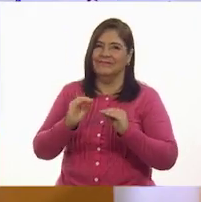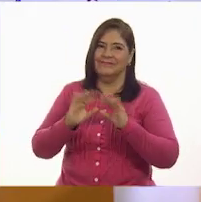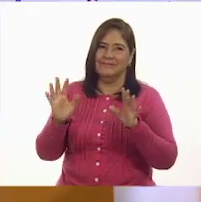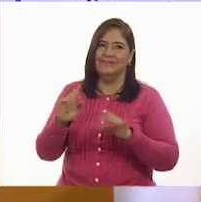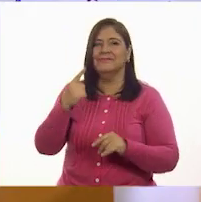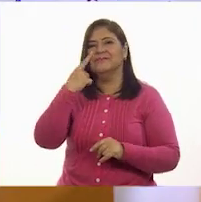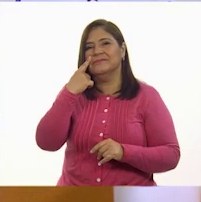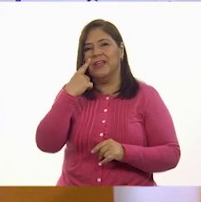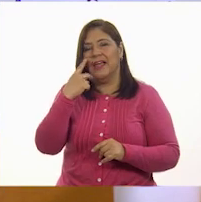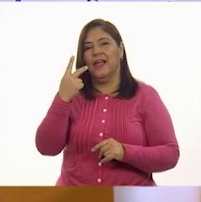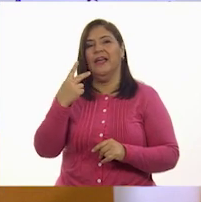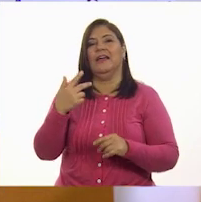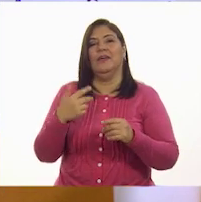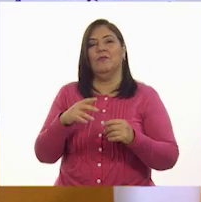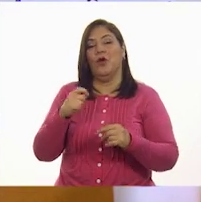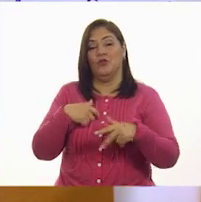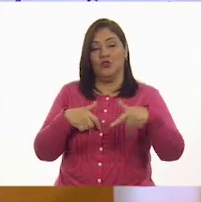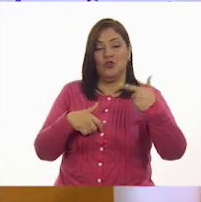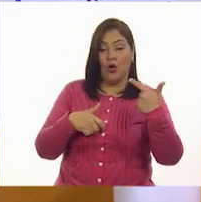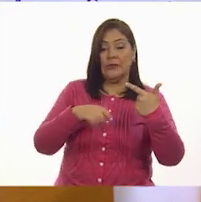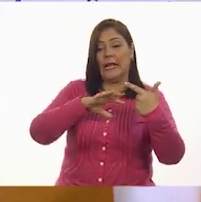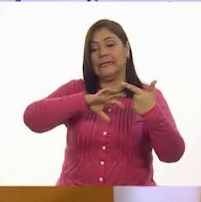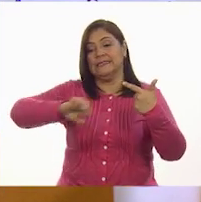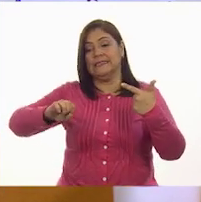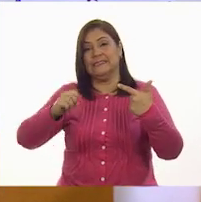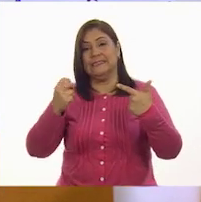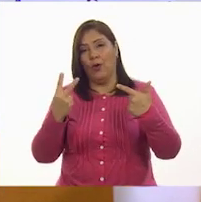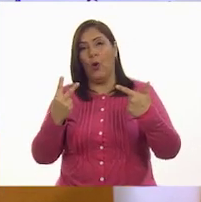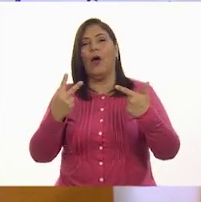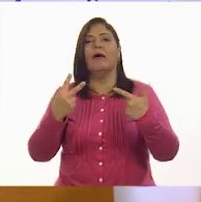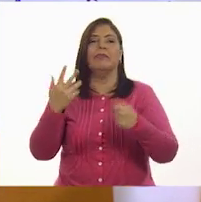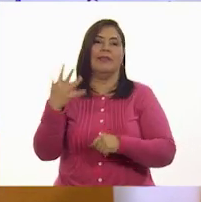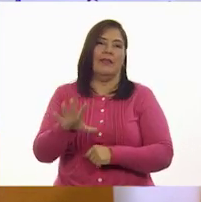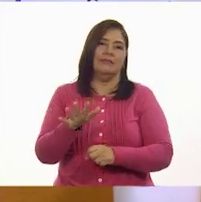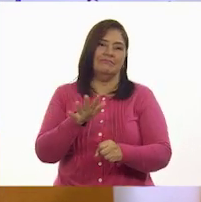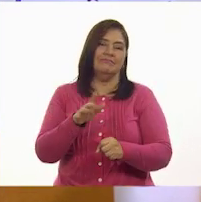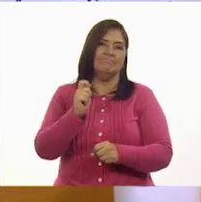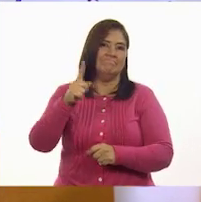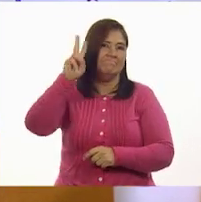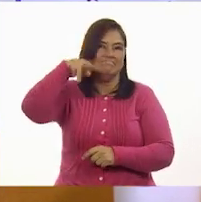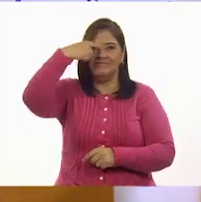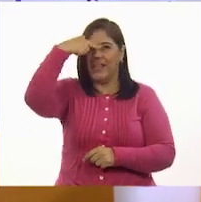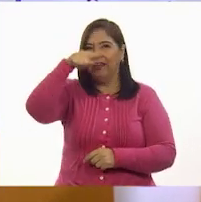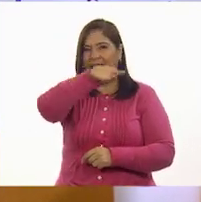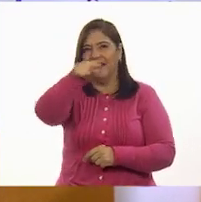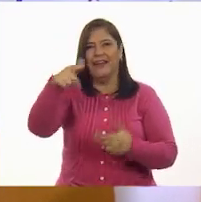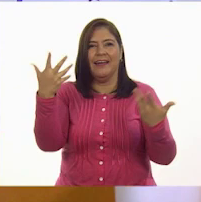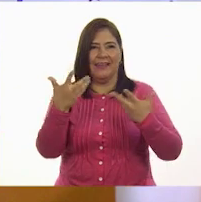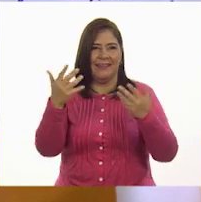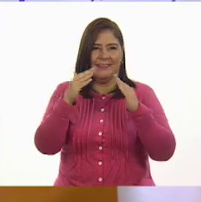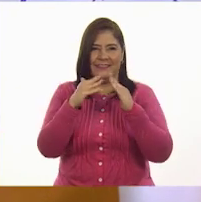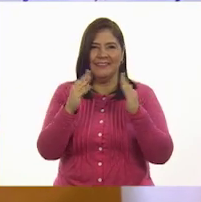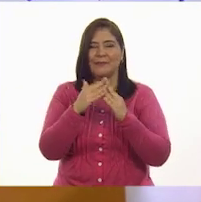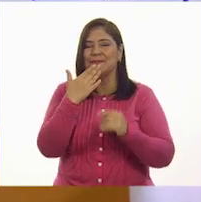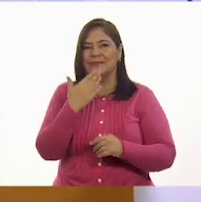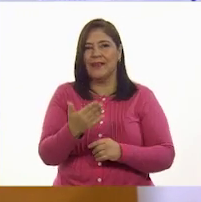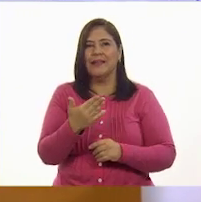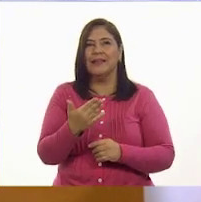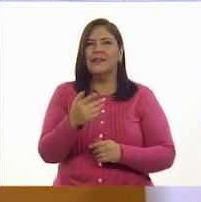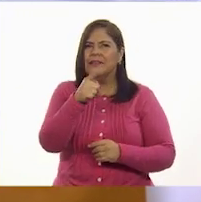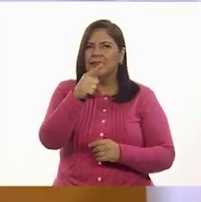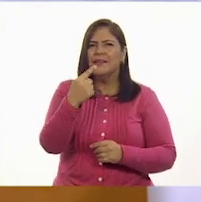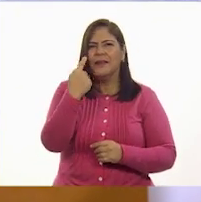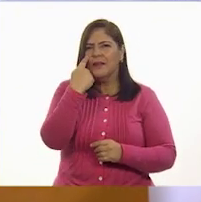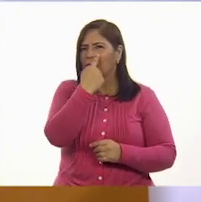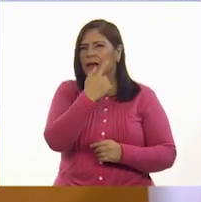tenemos que, si le quitamos 2 estrellas, nos quedan 10. Qué sencillo y qué rápido lo hicieron ustedes en casa. Muy bien. ¿Qué te pareció este